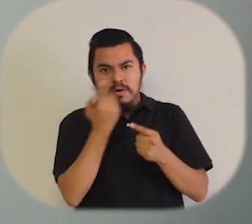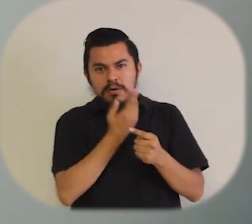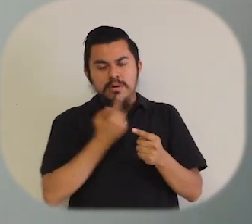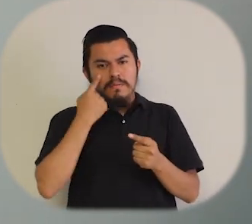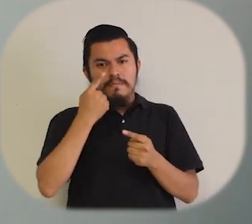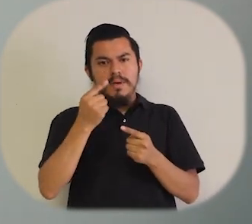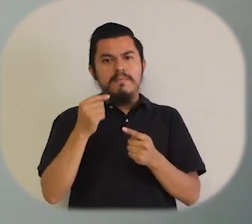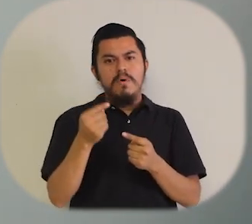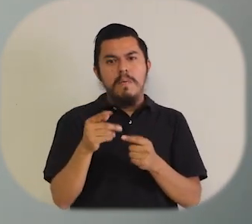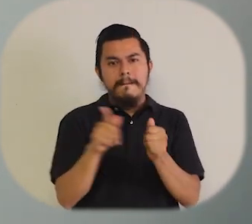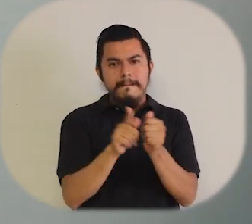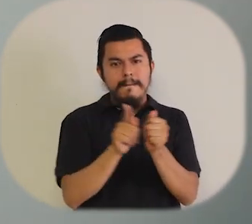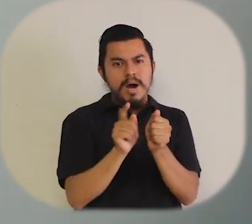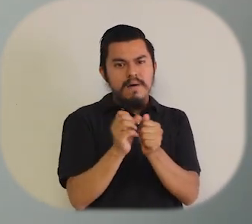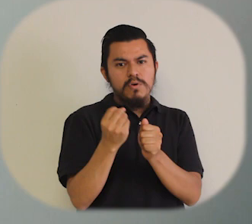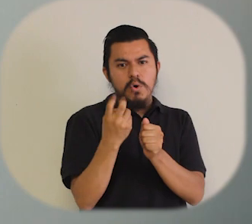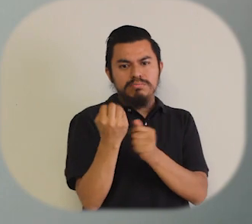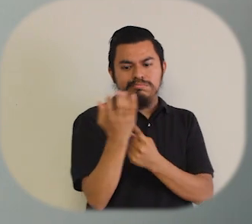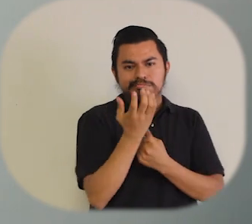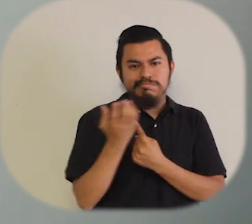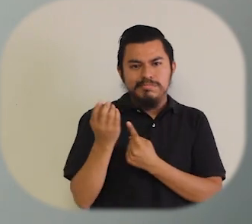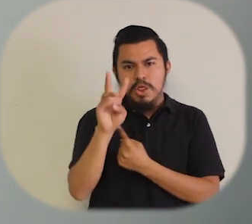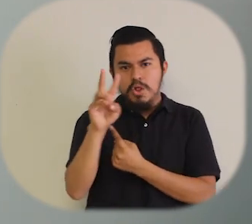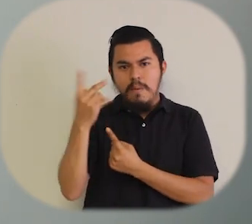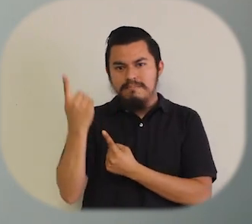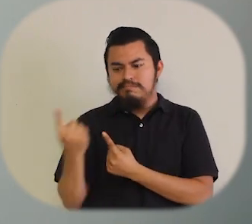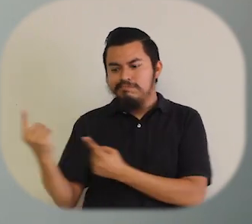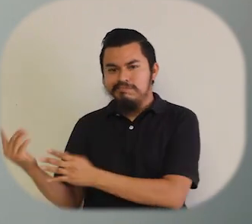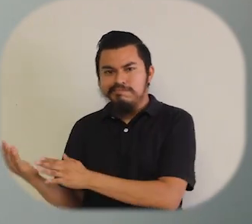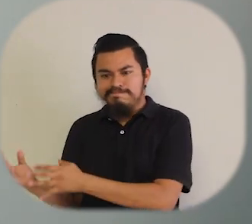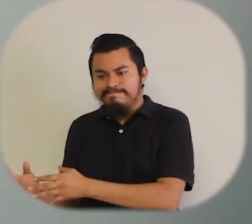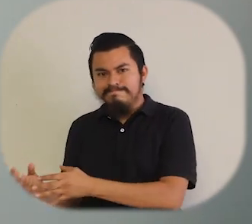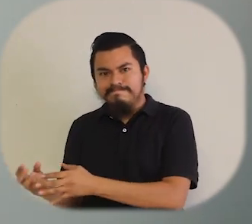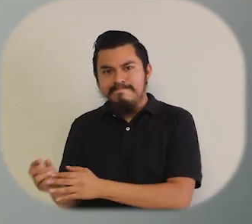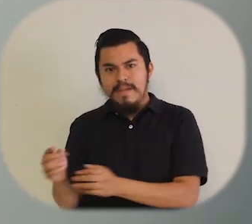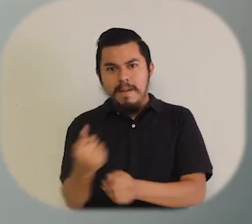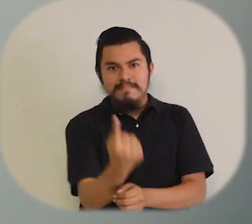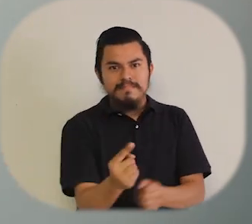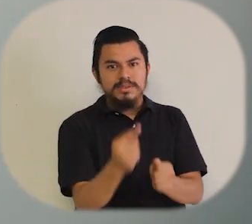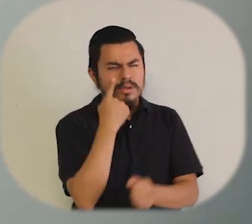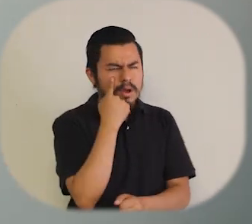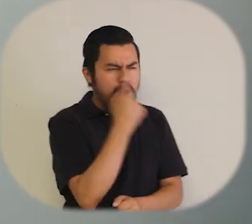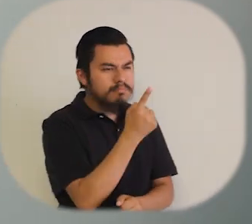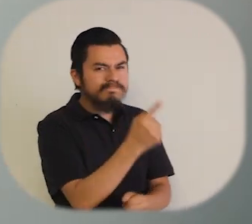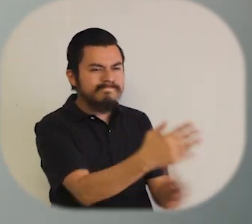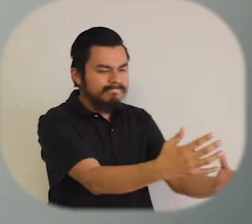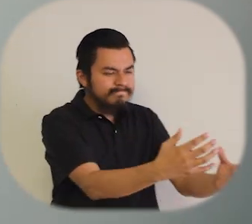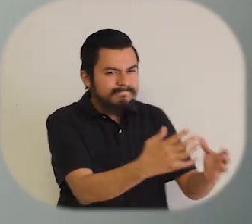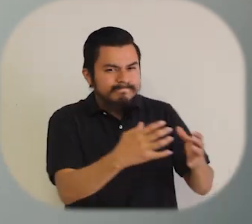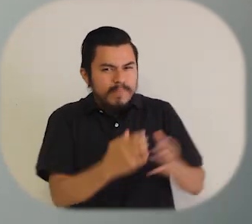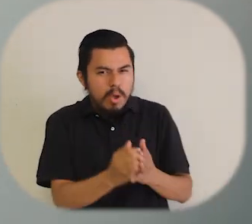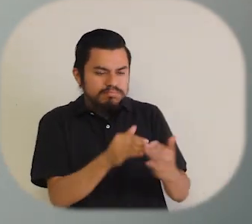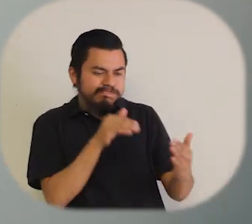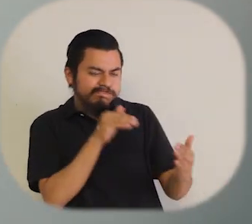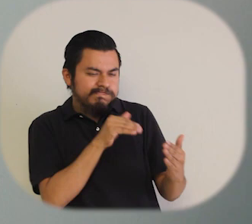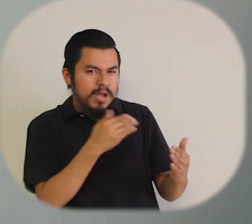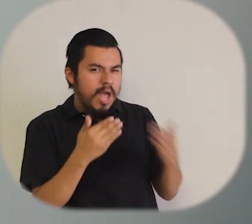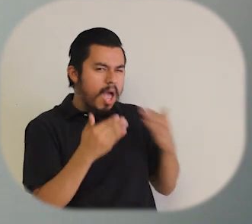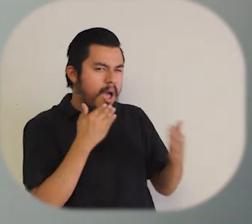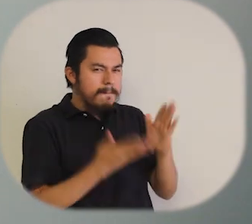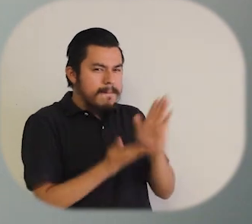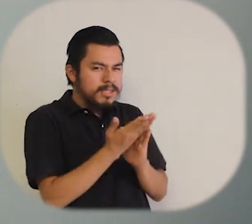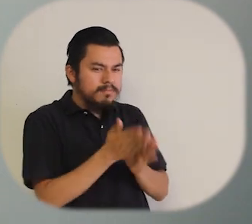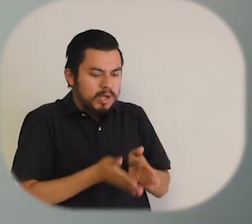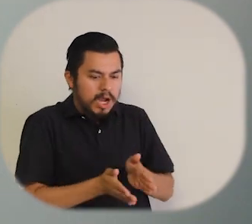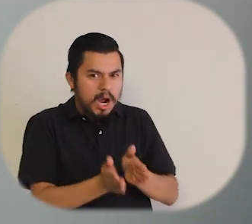Pablo, ahora traen a este teólogo y le explican más constantemente, más exactamente el camino de Dios, declarándole que